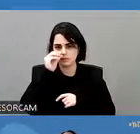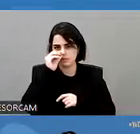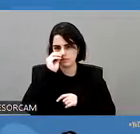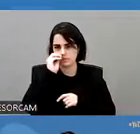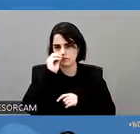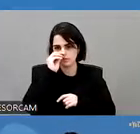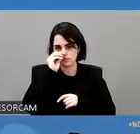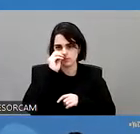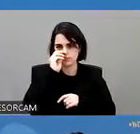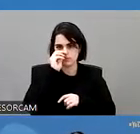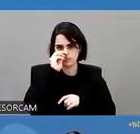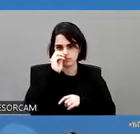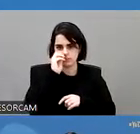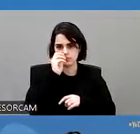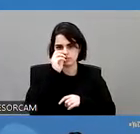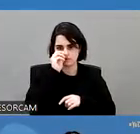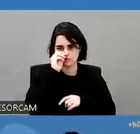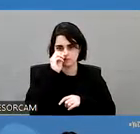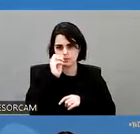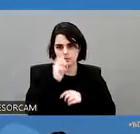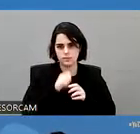Ah, bueno,